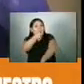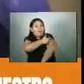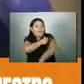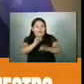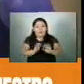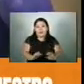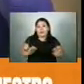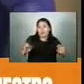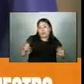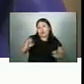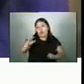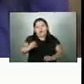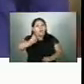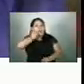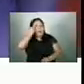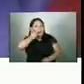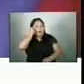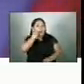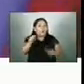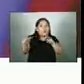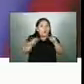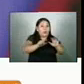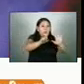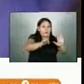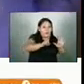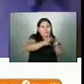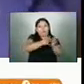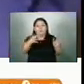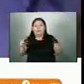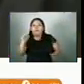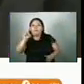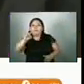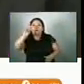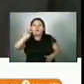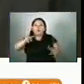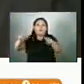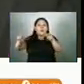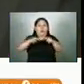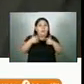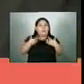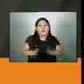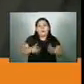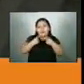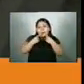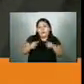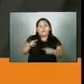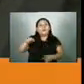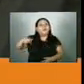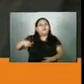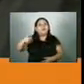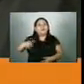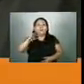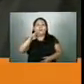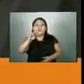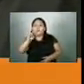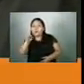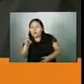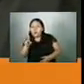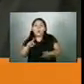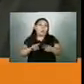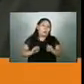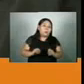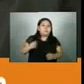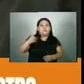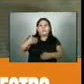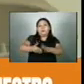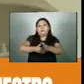niños y preadolescentes entre 6 y 12 años de edad. La farmacéutica informó que para finales del 2021 o comienzos del próximo